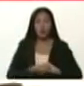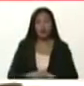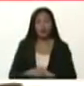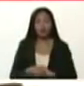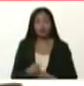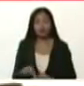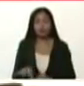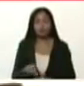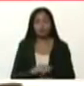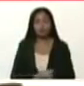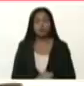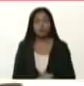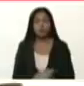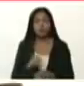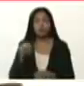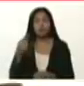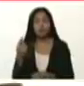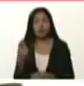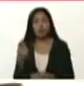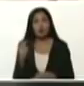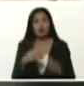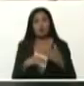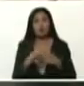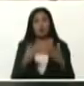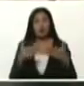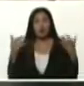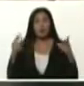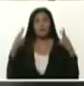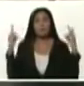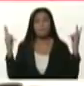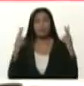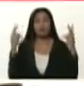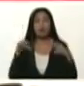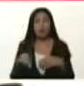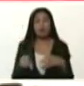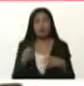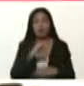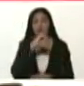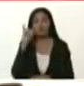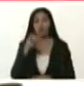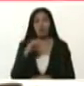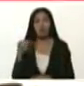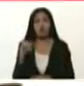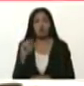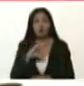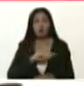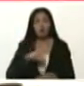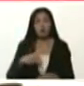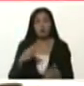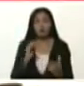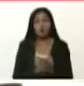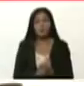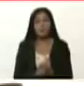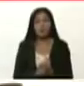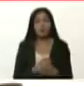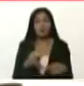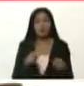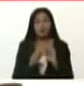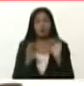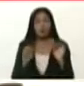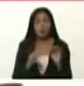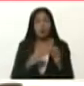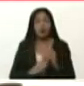Y luego, después nos llevó a la gran victoria en el estado Zulia de nuestro compañero Omar Prieto, este joven